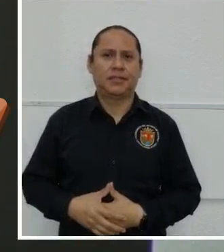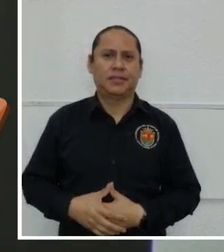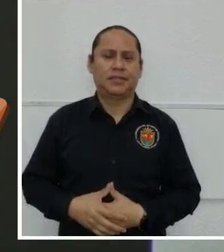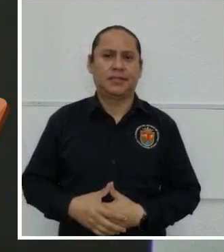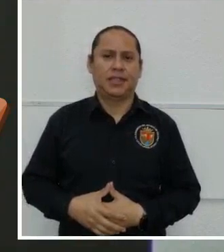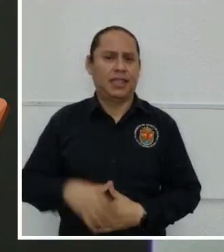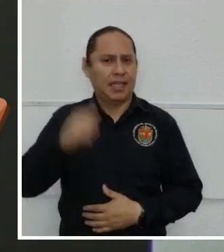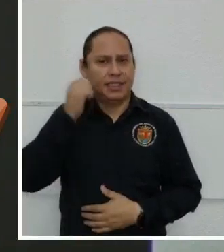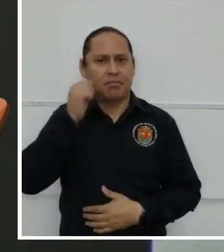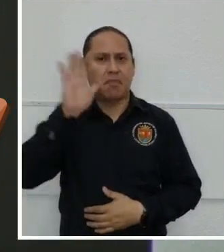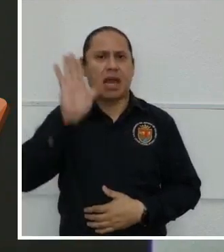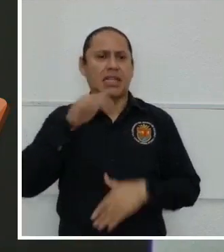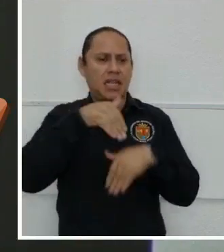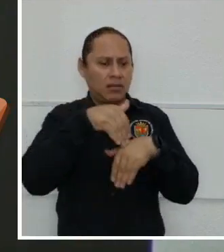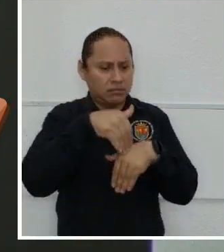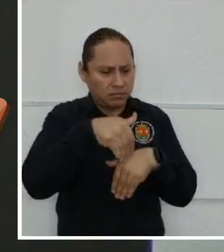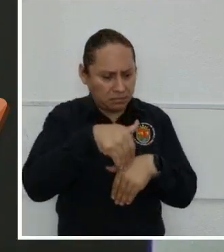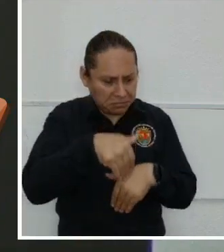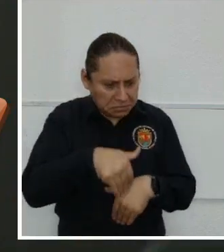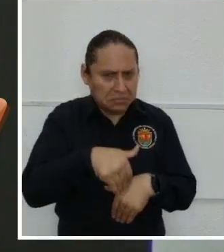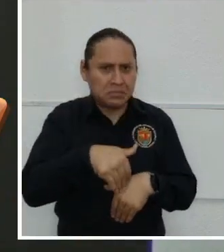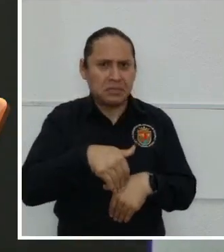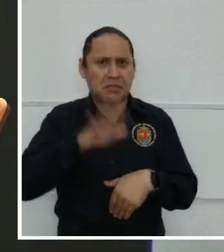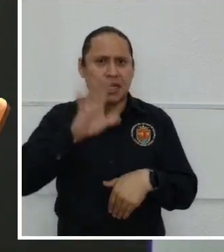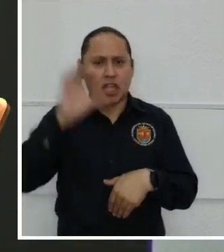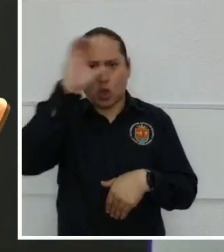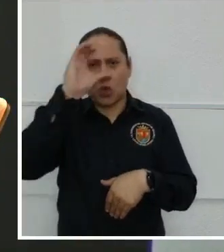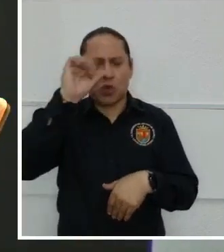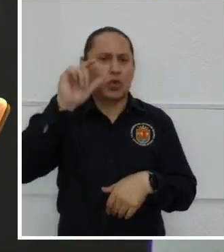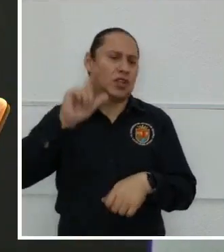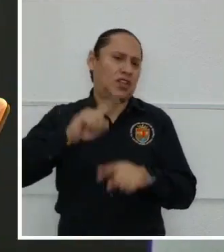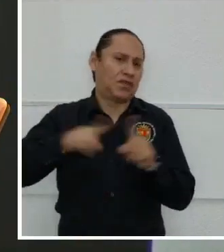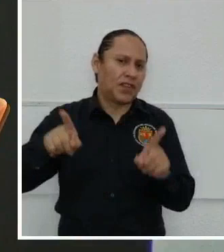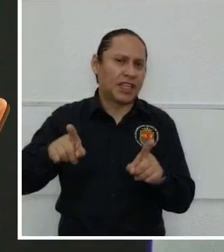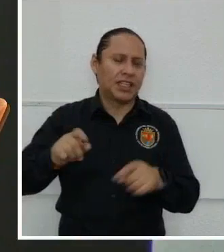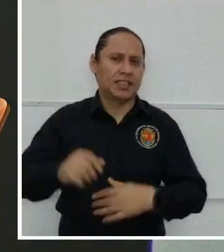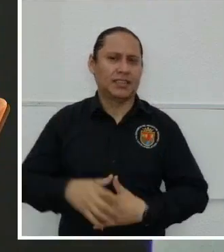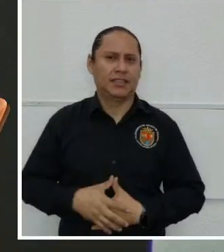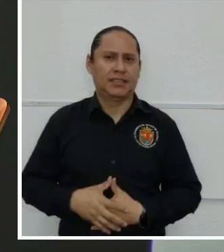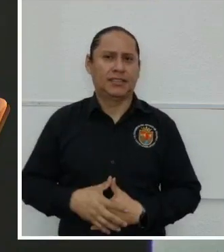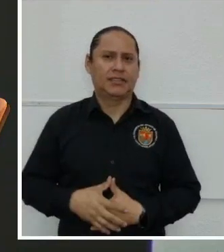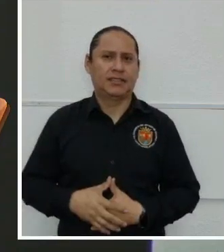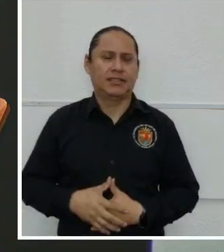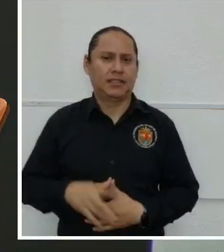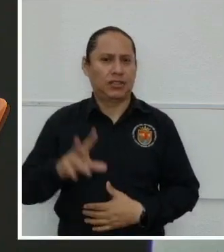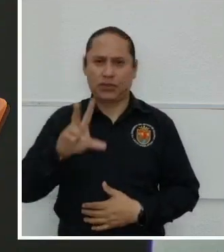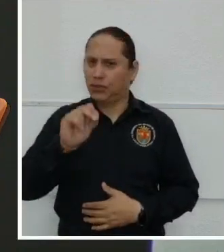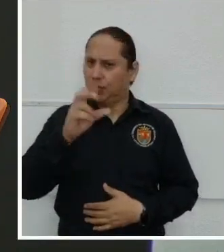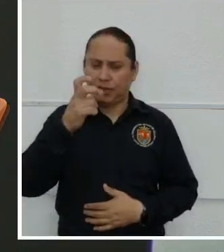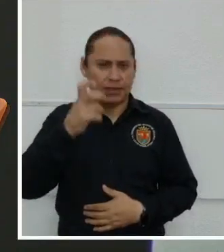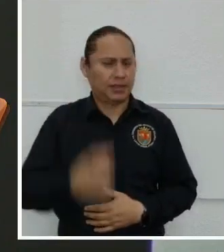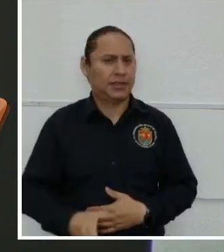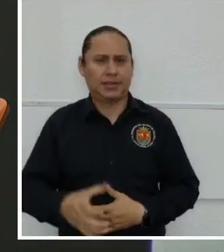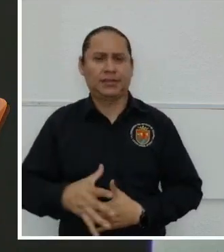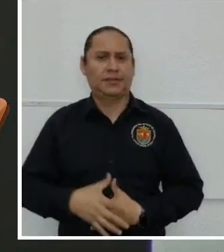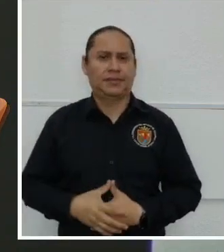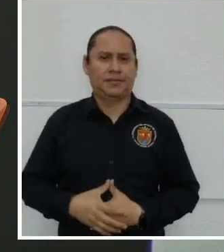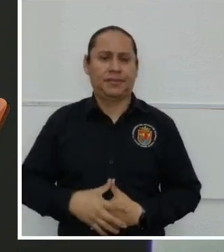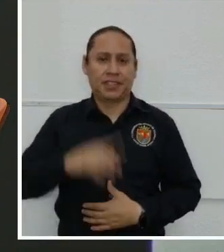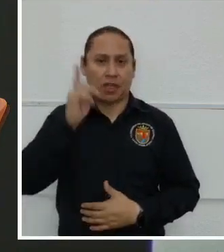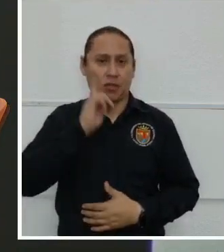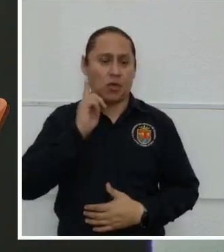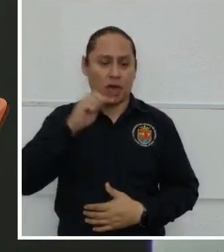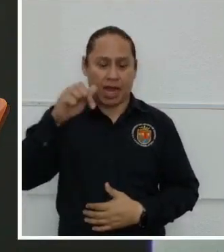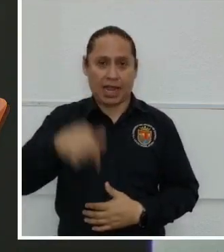con el hombre, ¿sí? No. Es otra cultura. Y no es cierto, o sea, la mujer